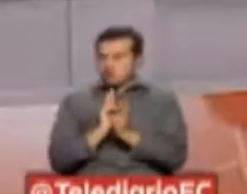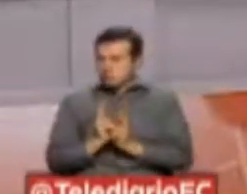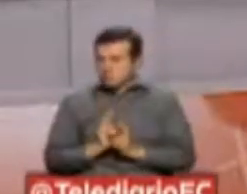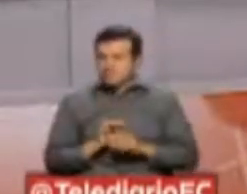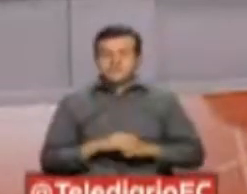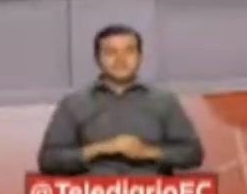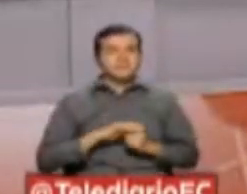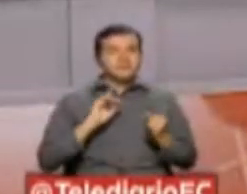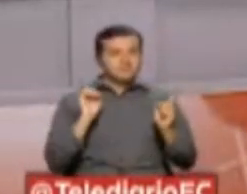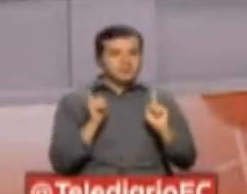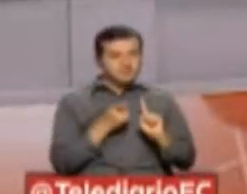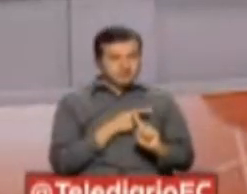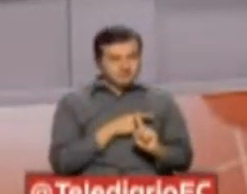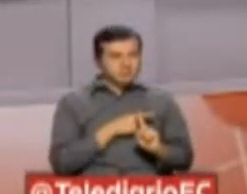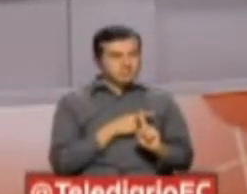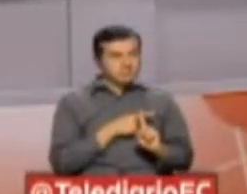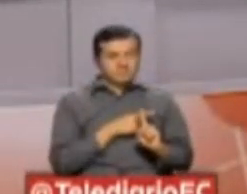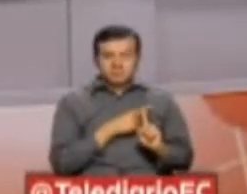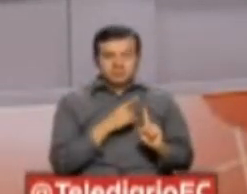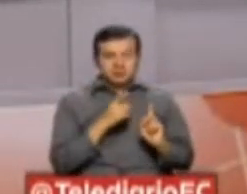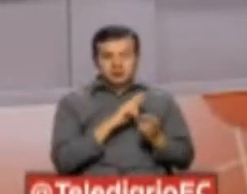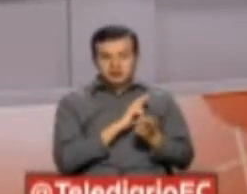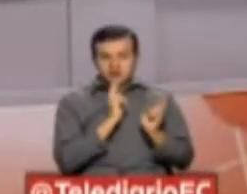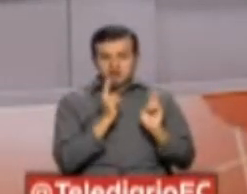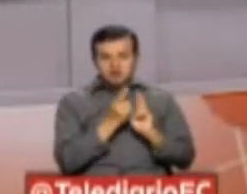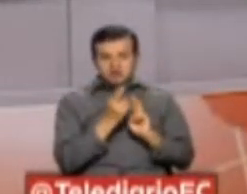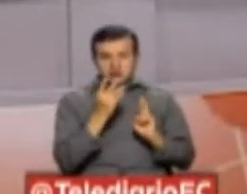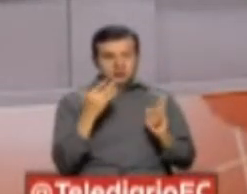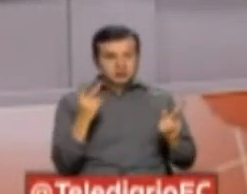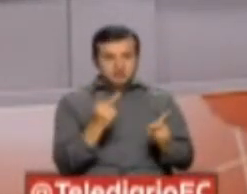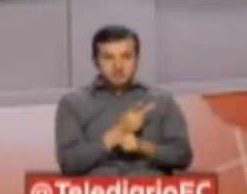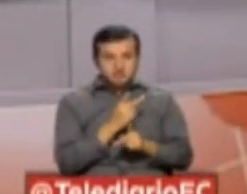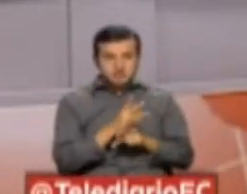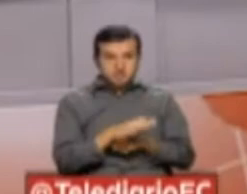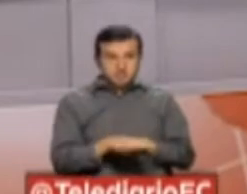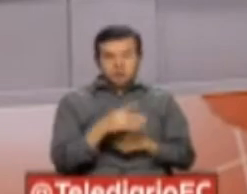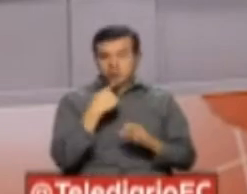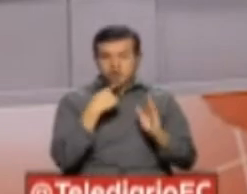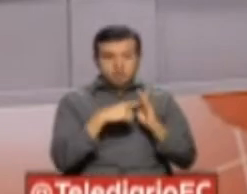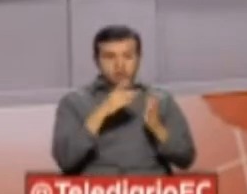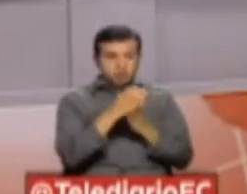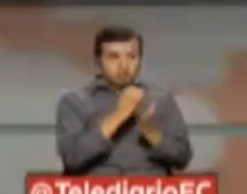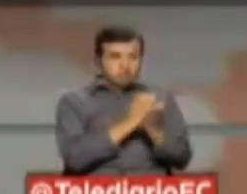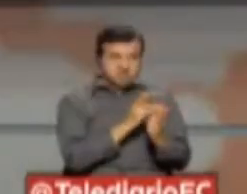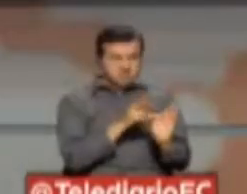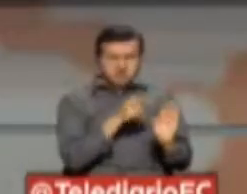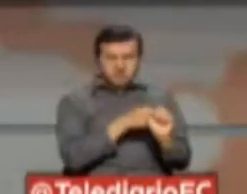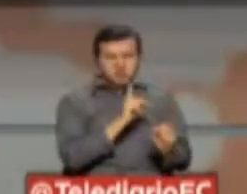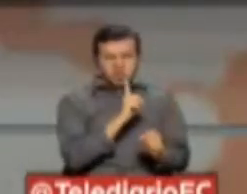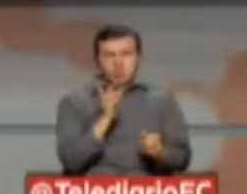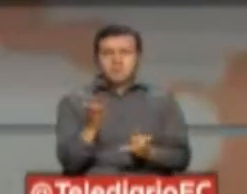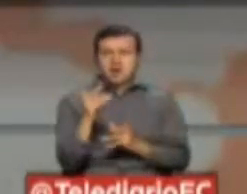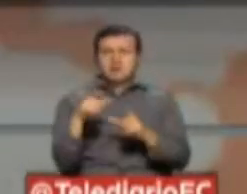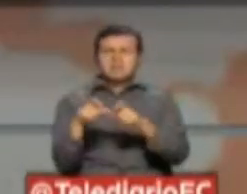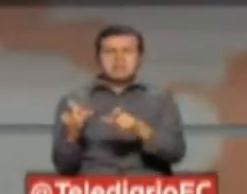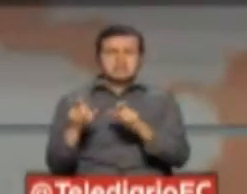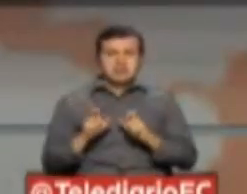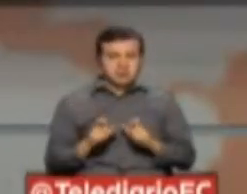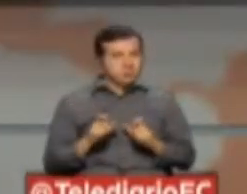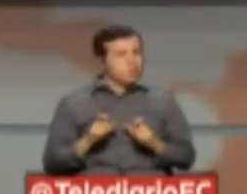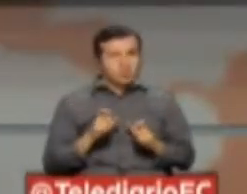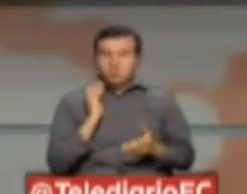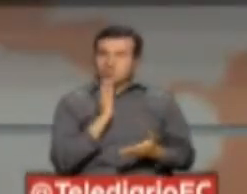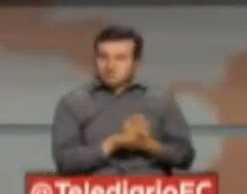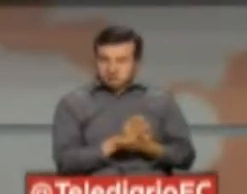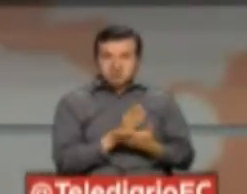primero derogar las reformas que atentan contra la seguridad vial como el ejemplo que acabo de poner el segundo potenciar las modalidades de